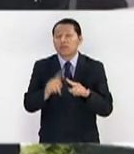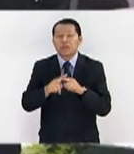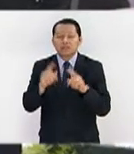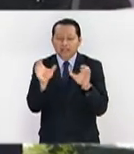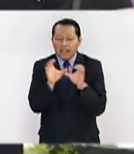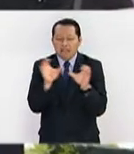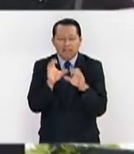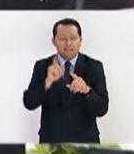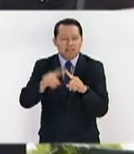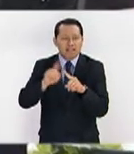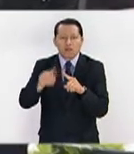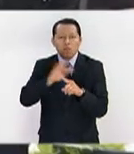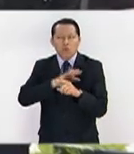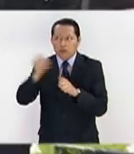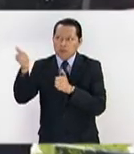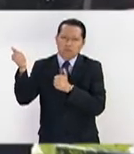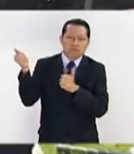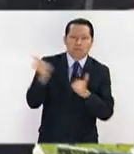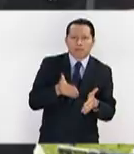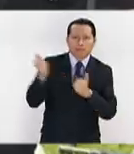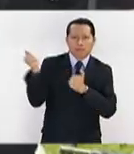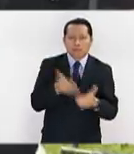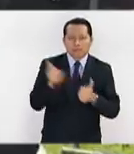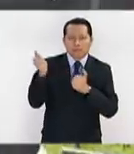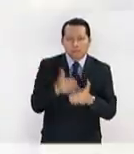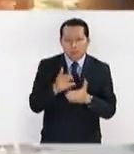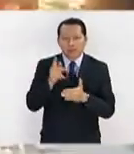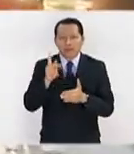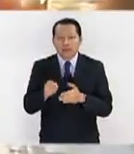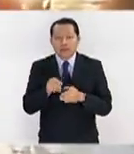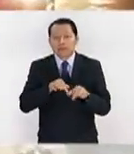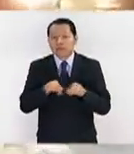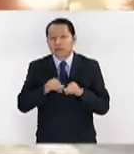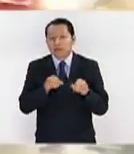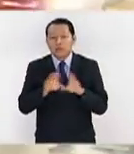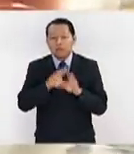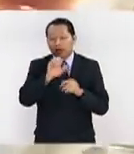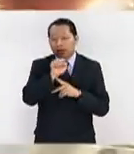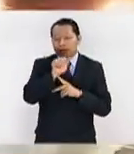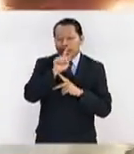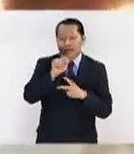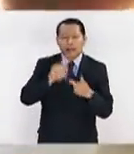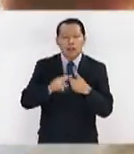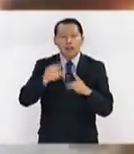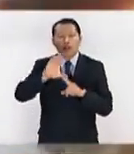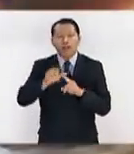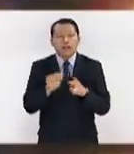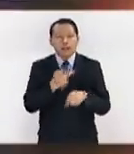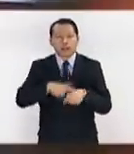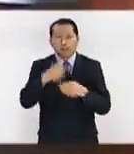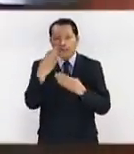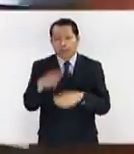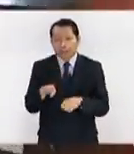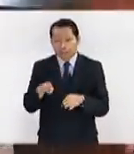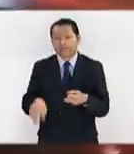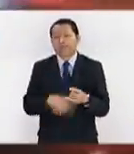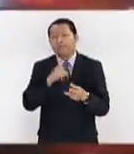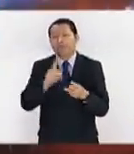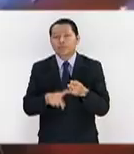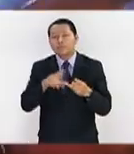de origen para introducir la mercancía al país. En los trabajos de inteligencia participaron el SAT, la Comisión Nacional Bancaria y de Valores